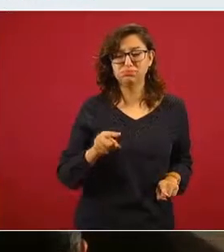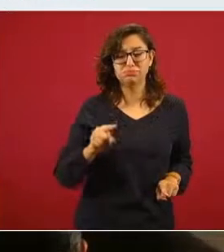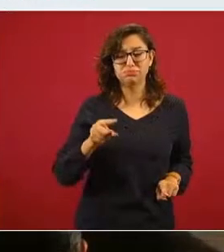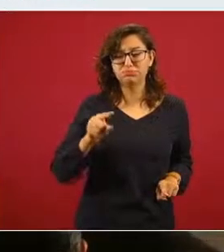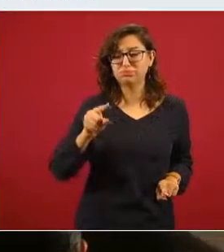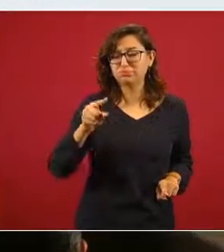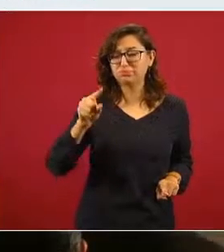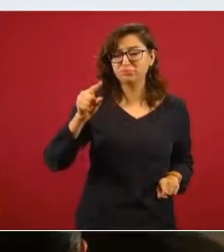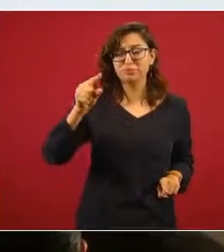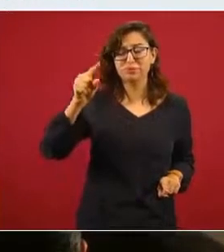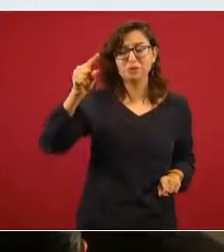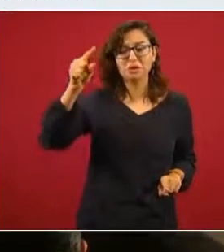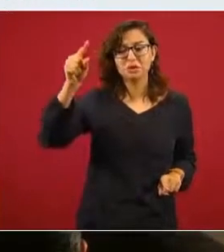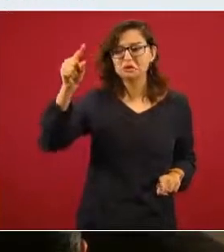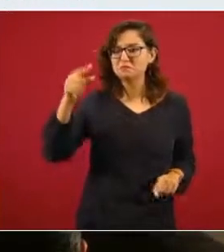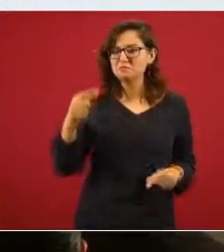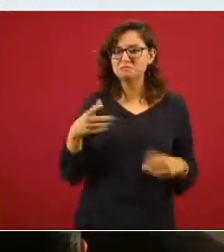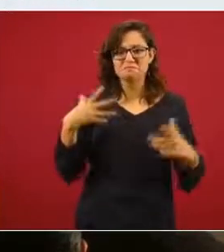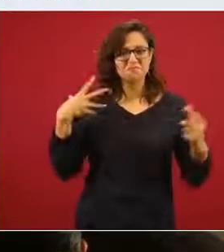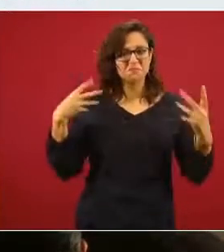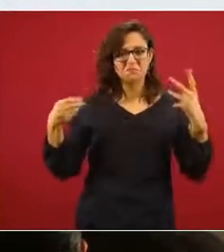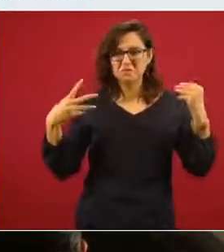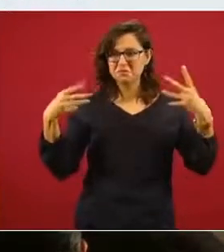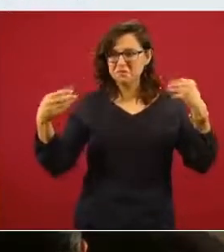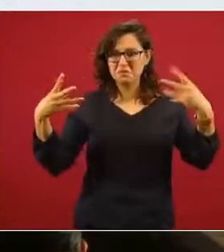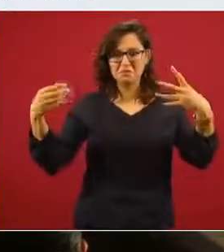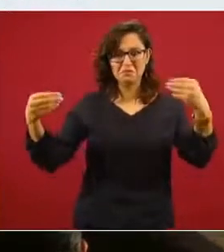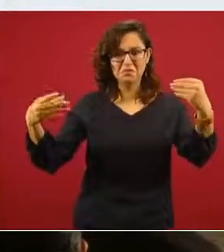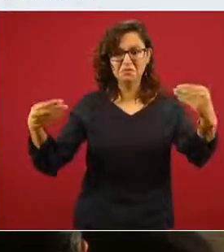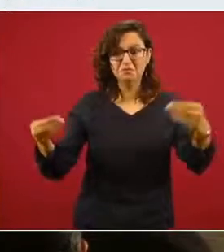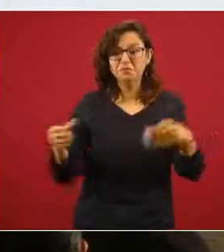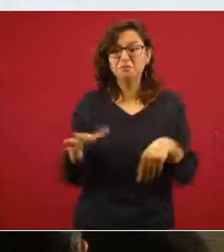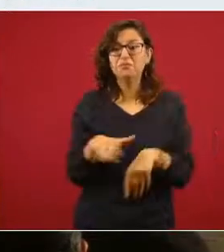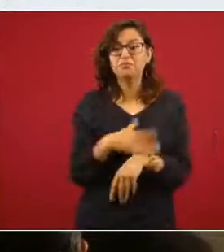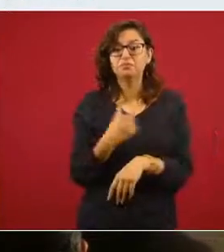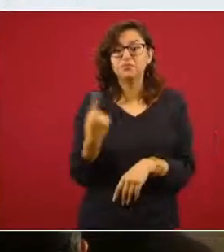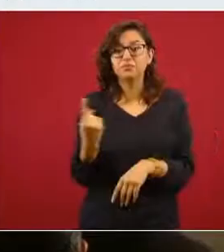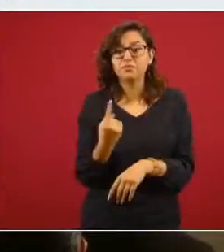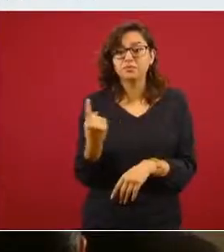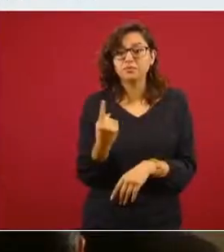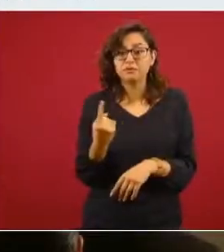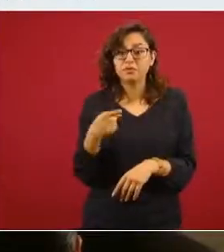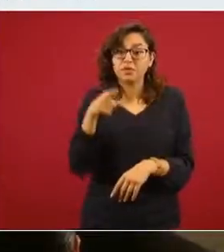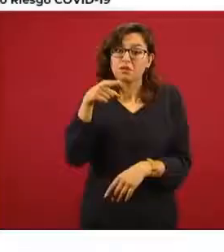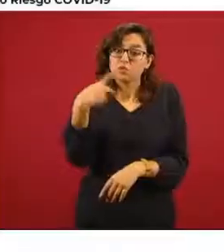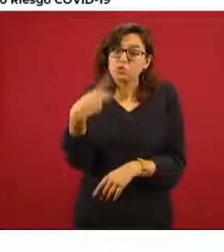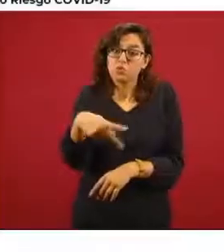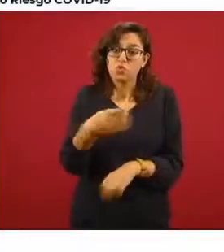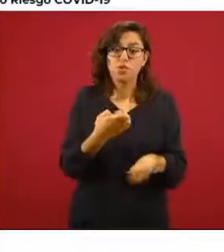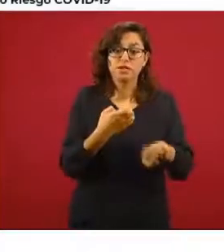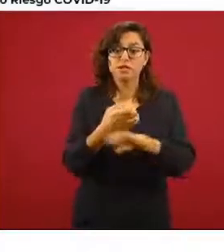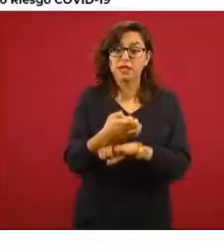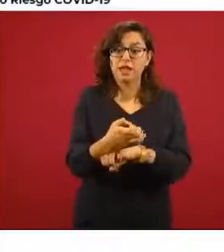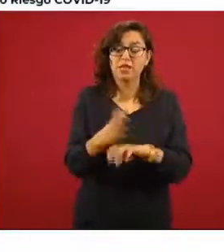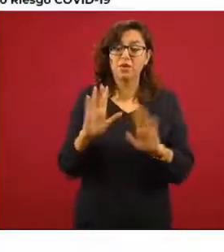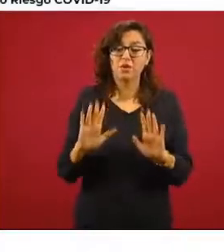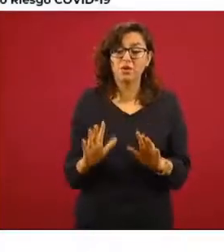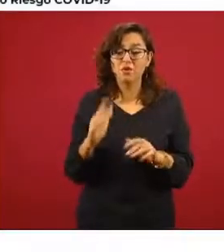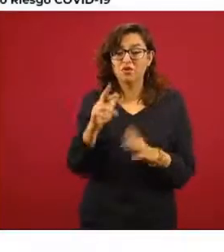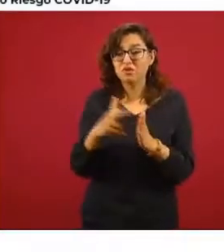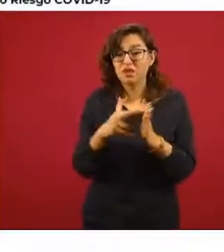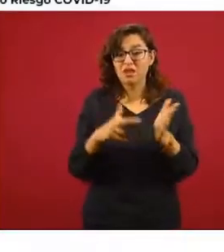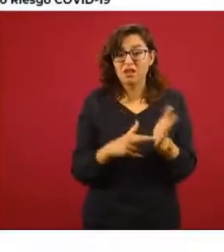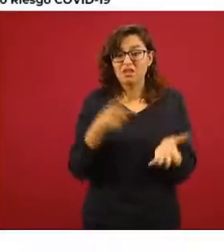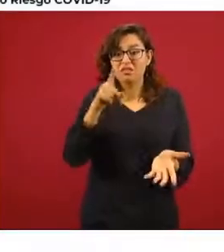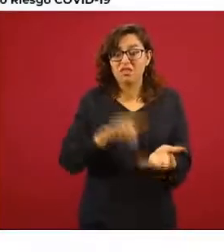curva epidémica, no se detuvo. Esto posiblemente depende de la aplicación local de la Jornada Nacional de Sana